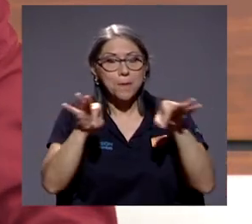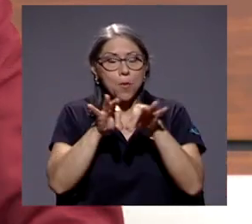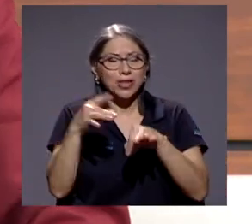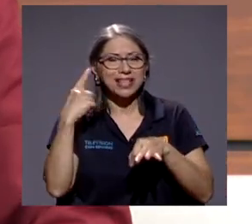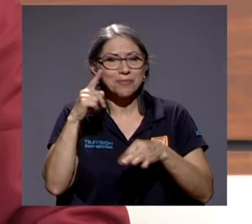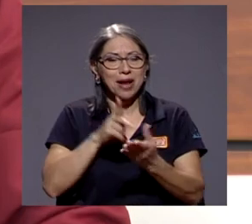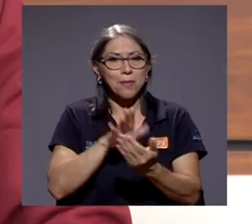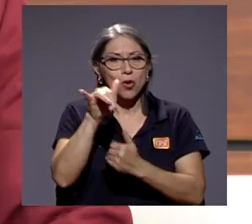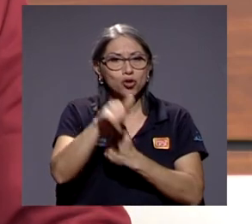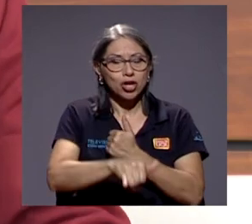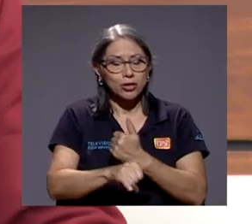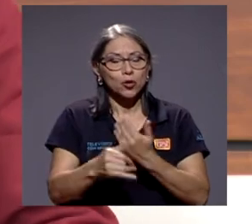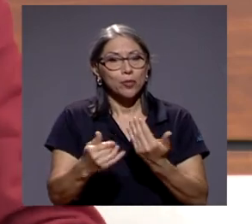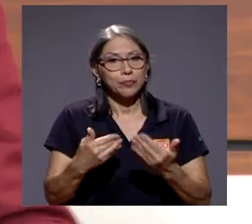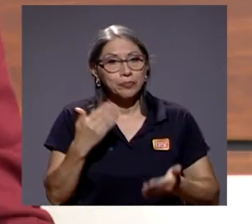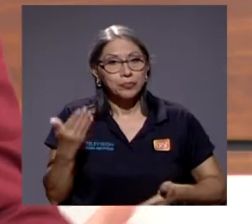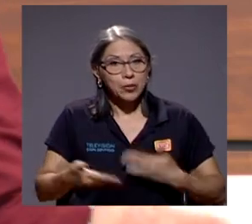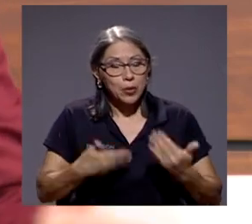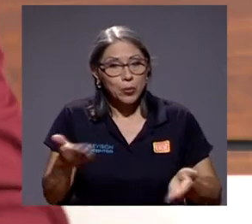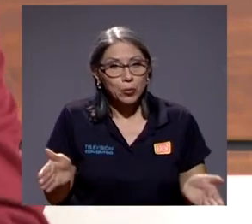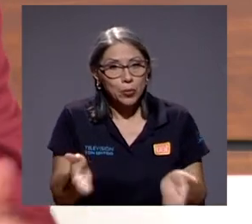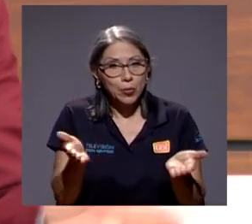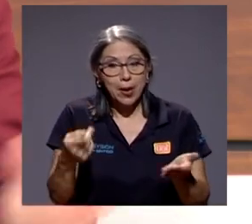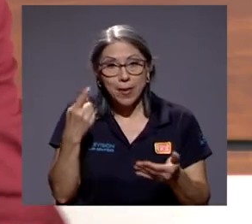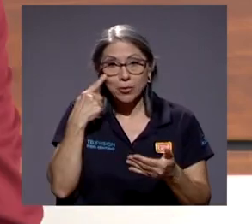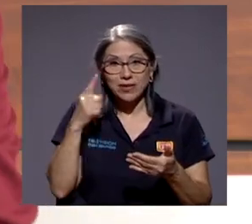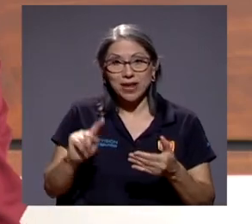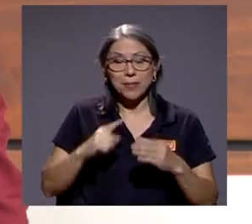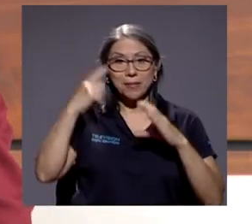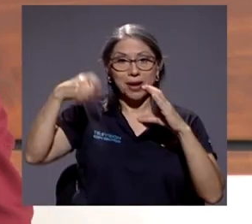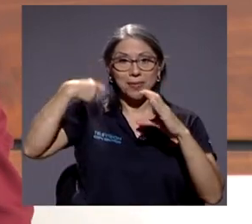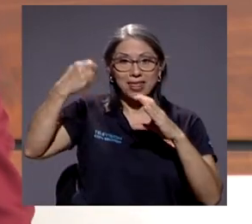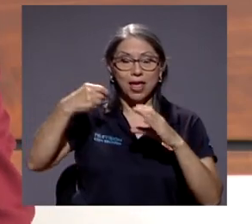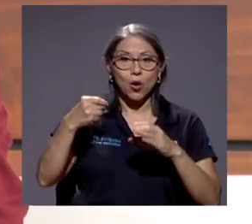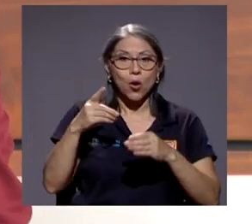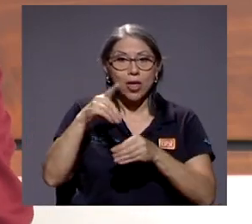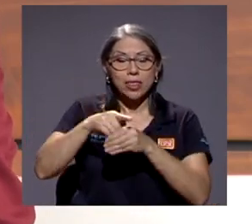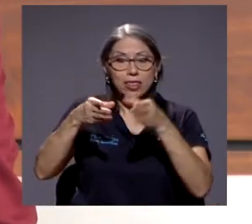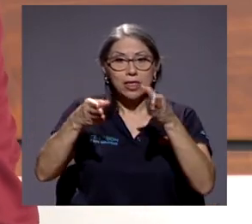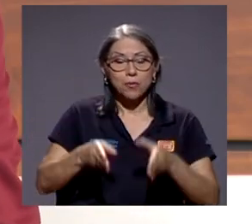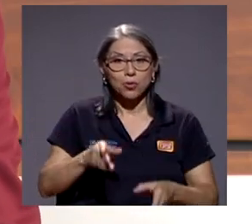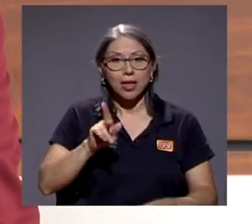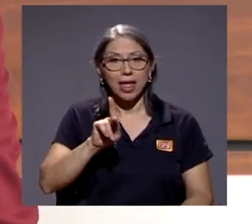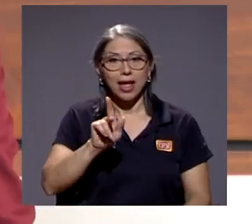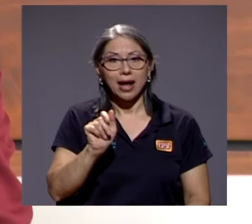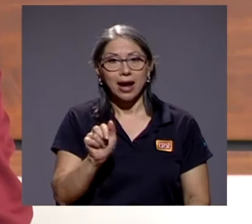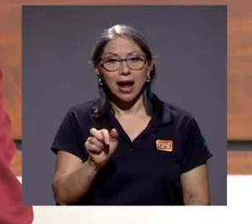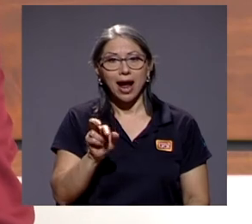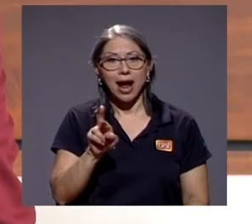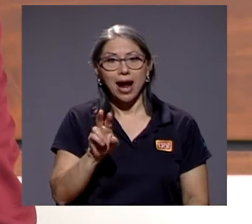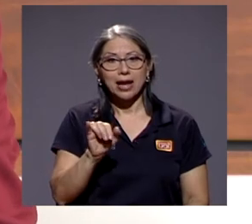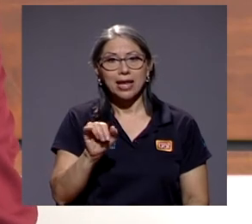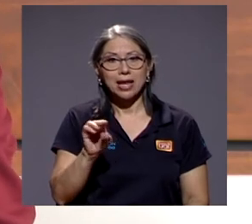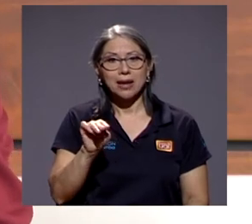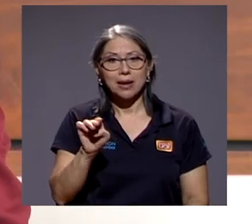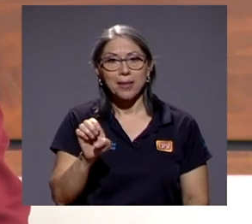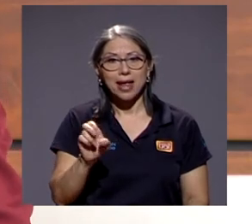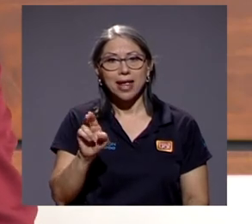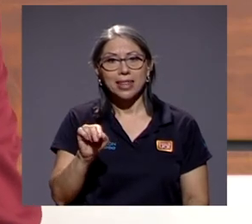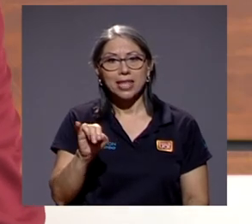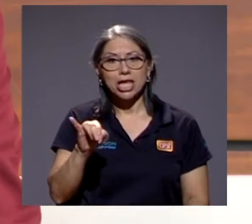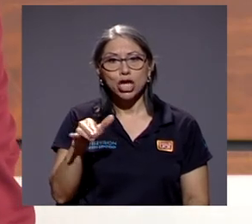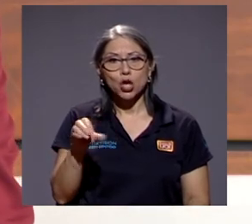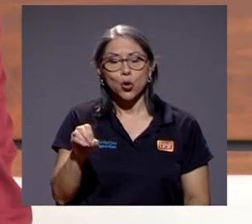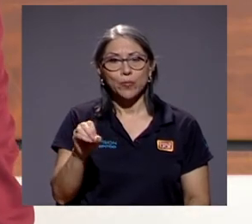que ustedes han presentado y vamos a ver el primer vídeo que es entiendo la diputada karina karina niño verdad del partido liberación